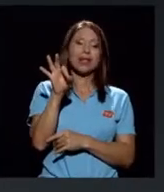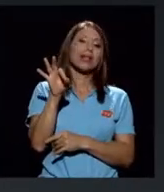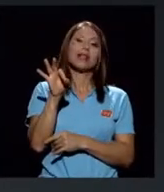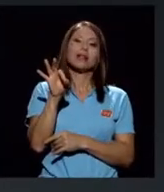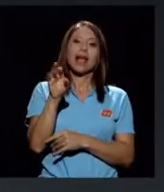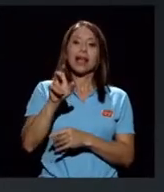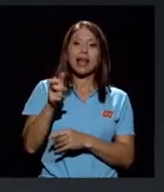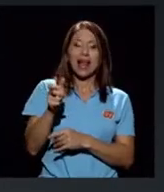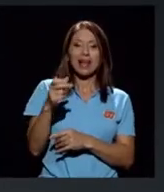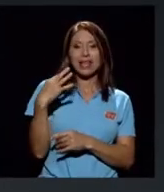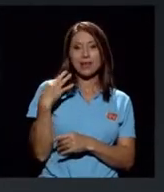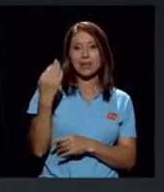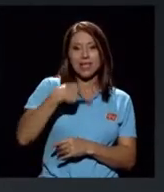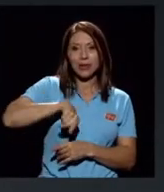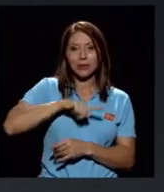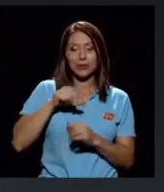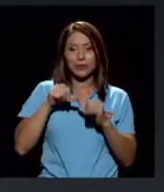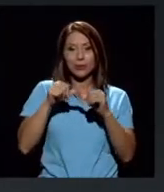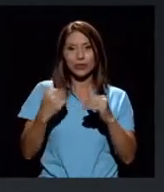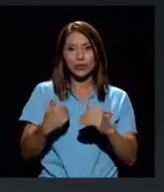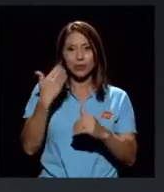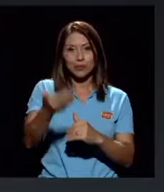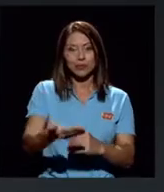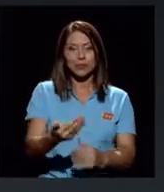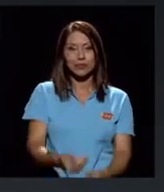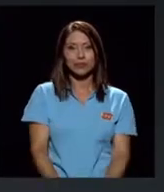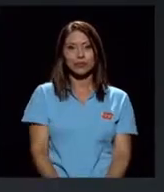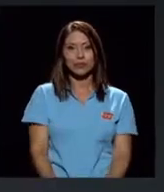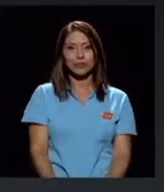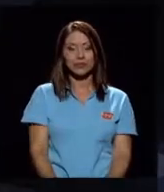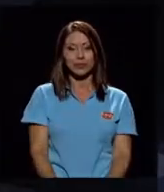nos invite a regresar y nosotros regresaremos